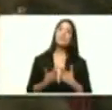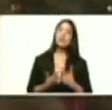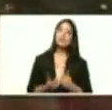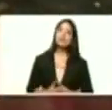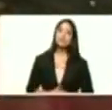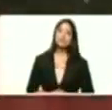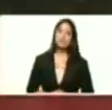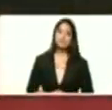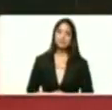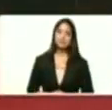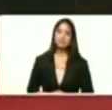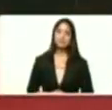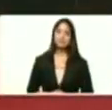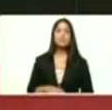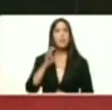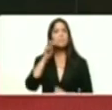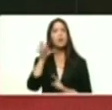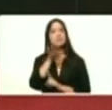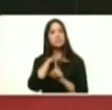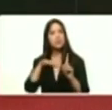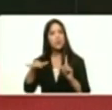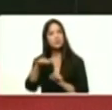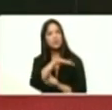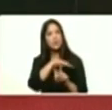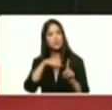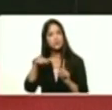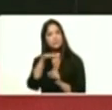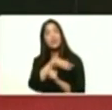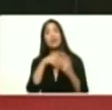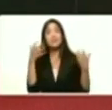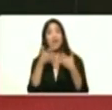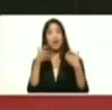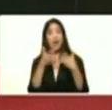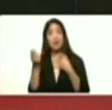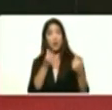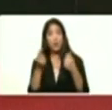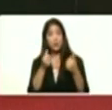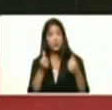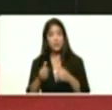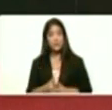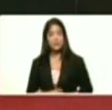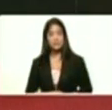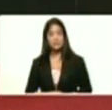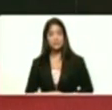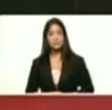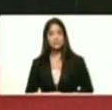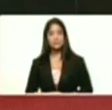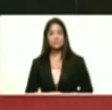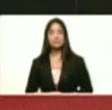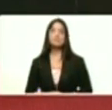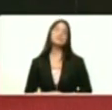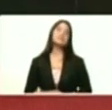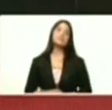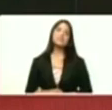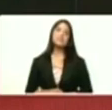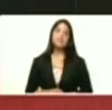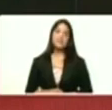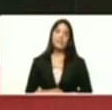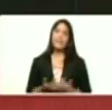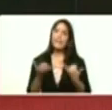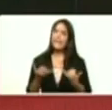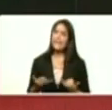Entonces, frente a una situación de guerra económica, bueno, se sumó esto, que ha llegado al punto